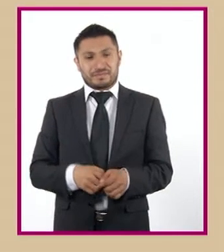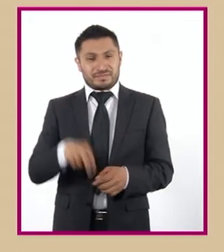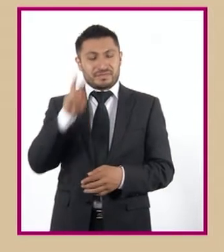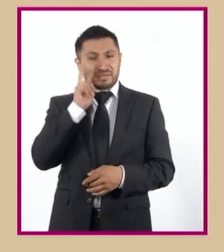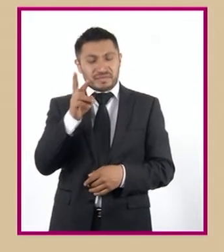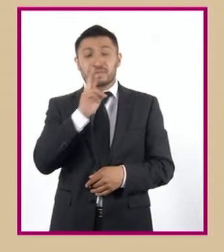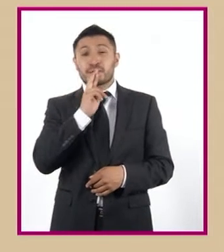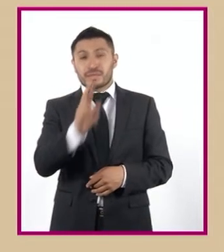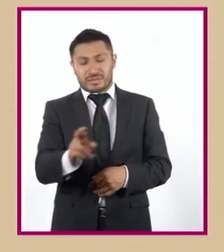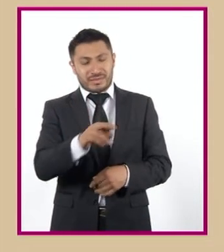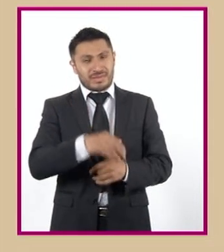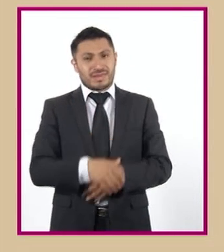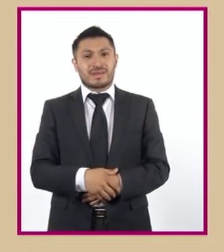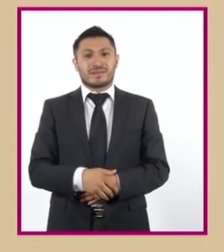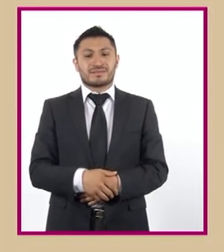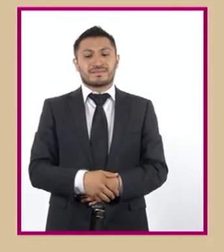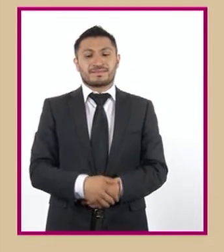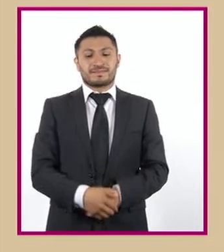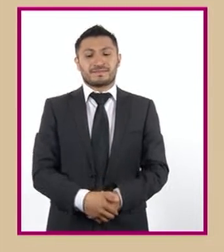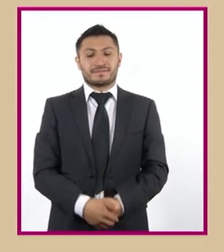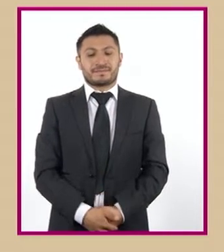Veamos la respuesta que dio José Manuel a su papá.